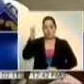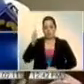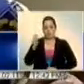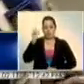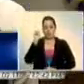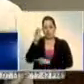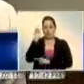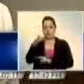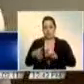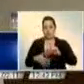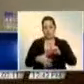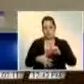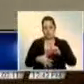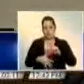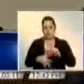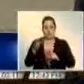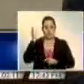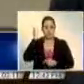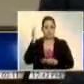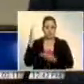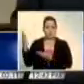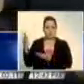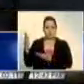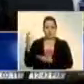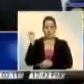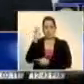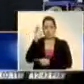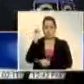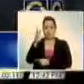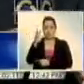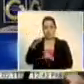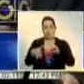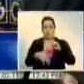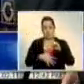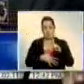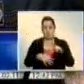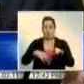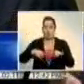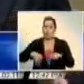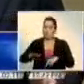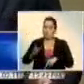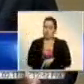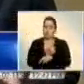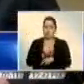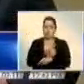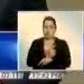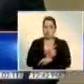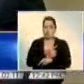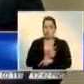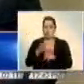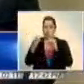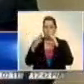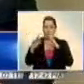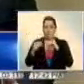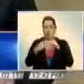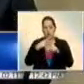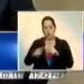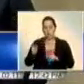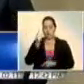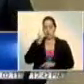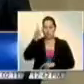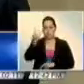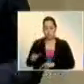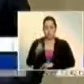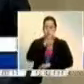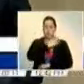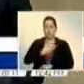Parlamento Latinoamericano. Delcia Solórzano, diputada del Parlamento Latinoamericano, en los próximos minutos podría pues conversar con Rodrigo Cabezas, el